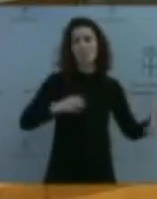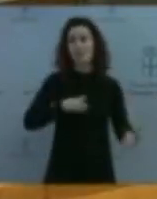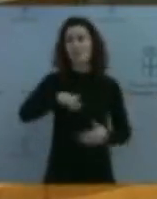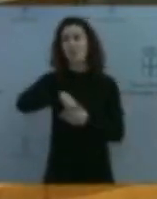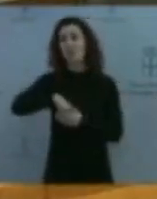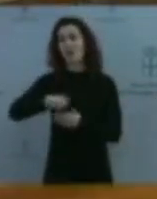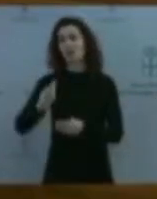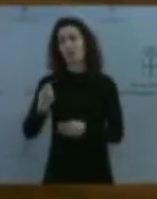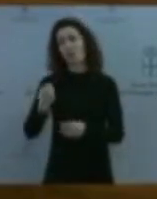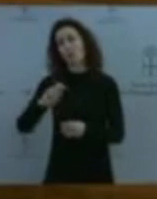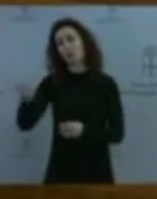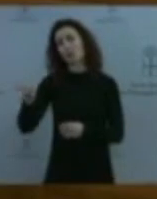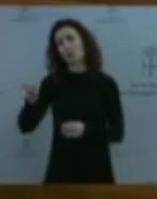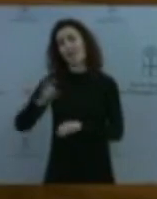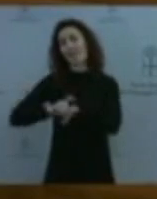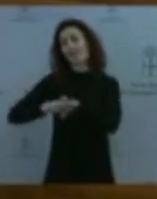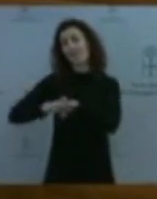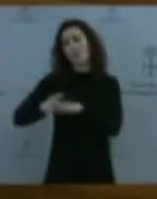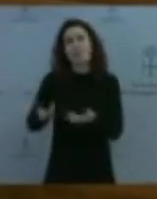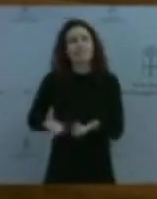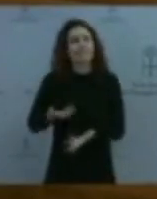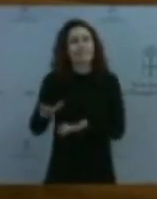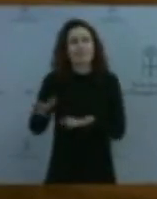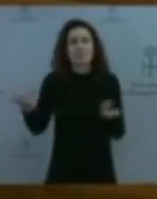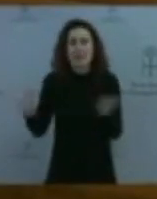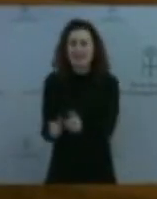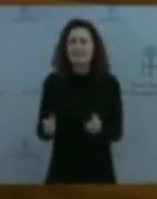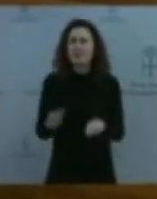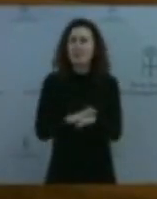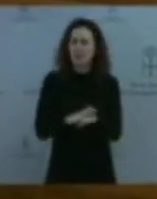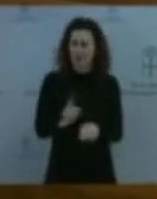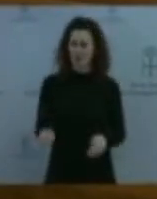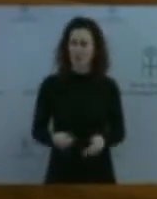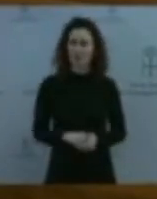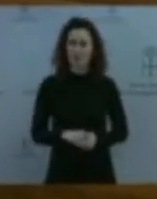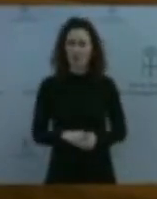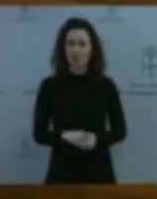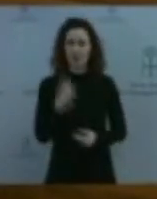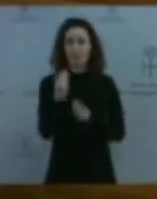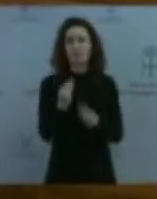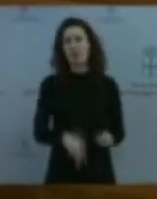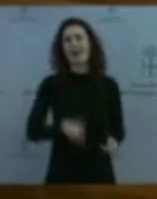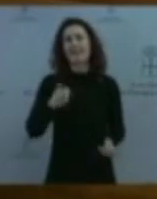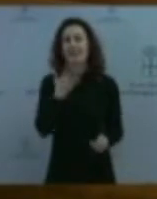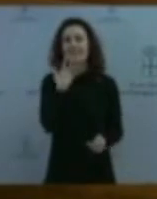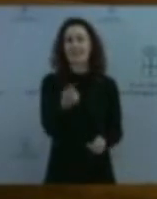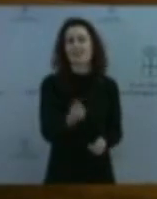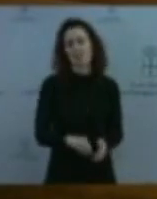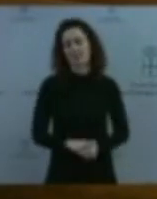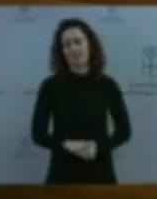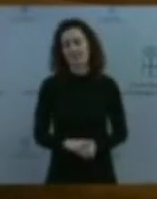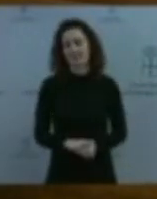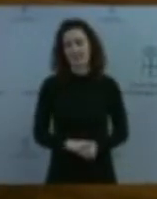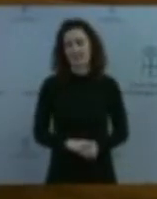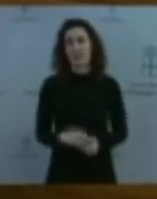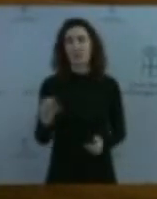¿Por qué ustedes hacen ese balance que yo creo que no es sincero? ¿Por qué? Porque también hay que partir de una realidad, que yo la escucho